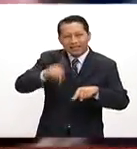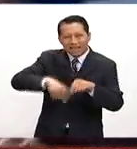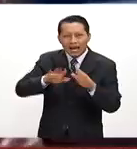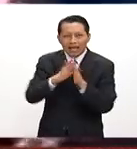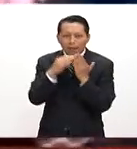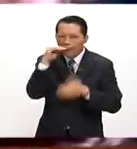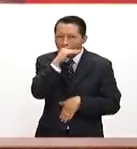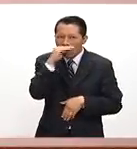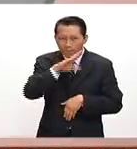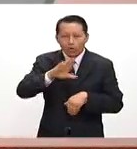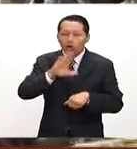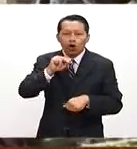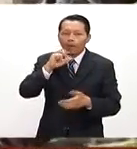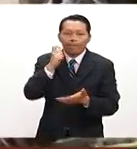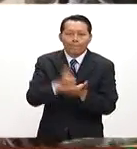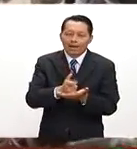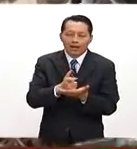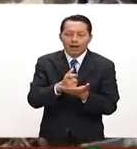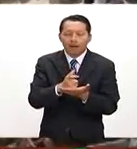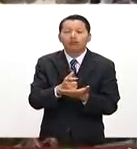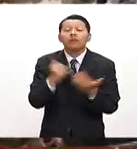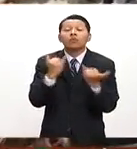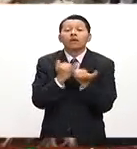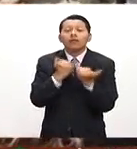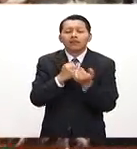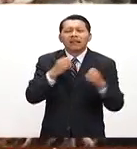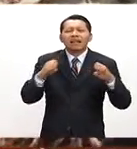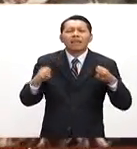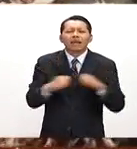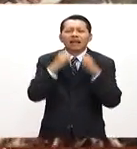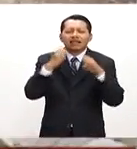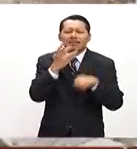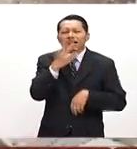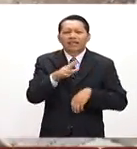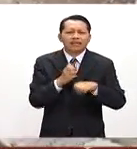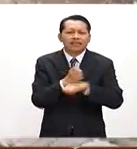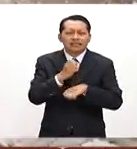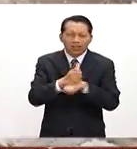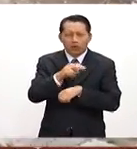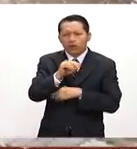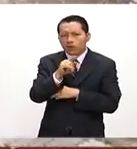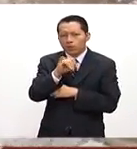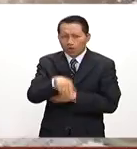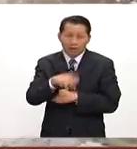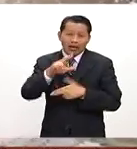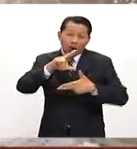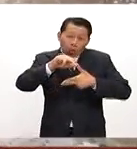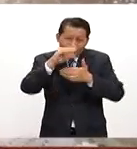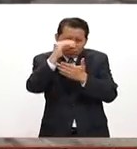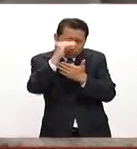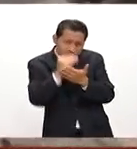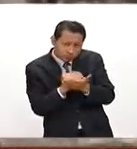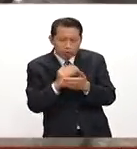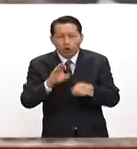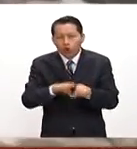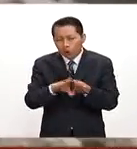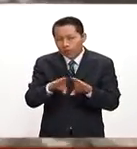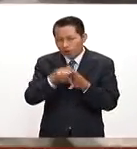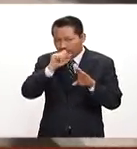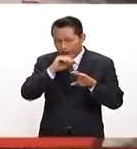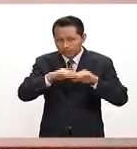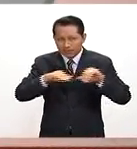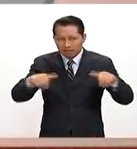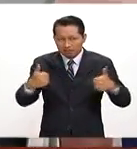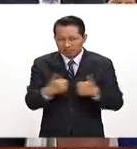no pagar cuota. Mantienen alerta en 10 estados por Newton, aunque se degrada a tormenta tropical en las costas del